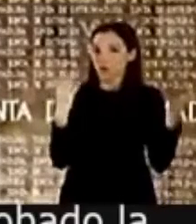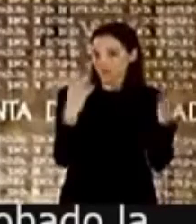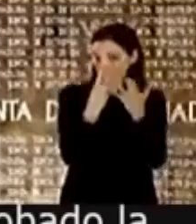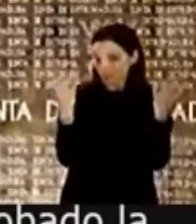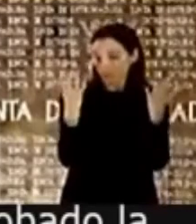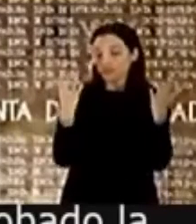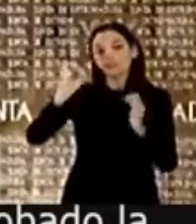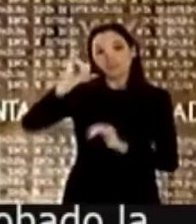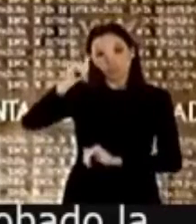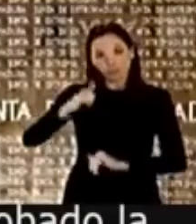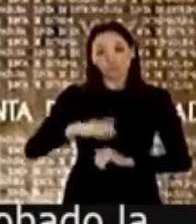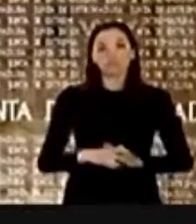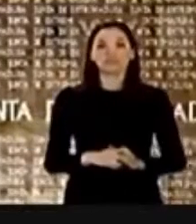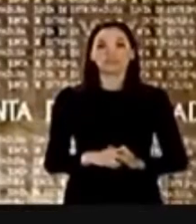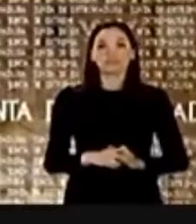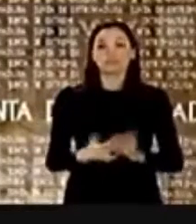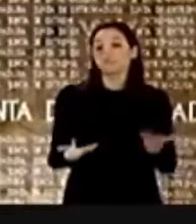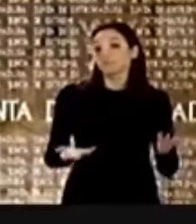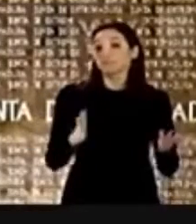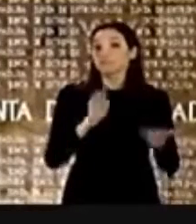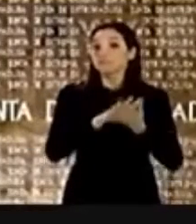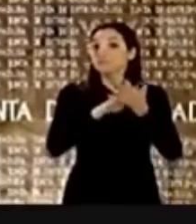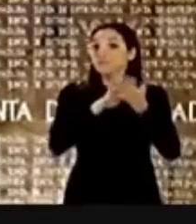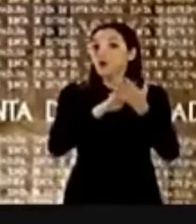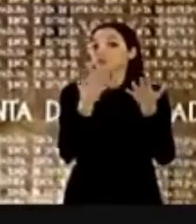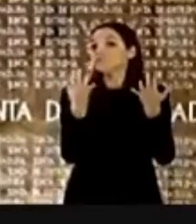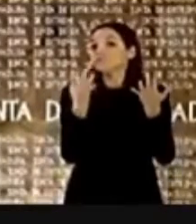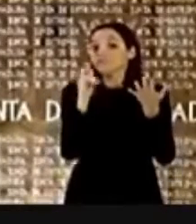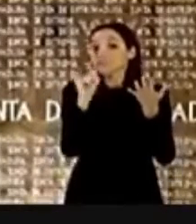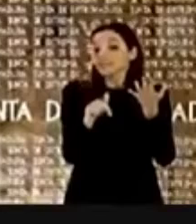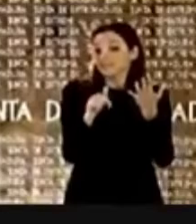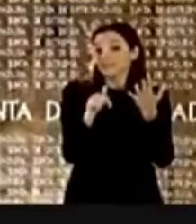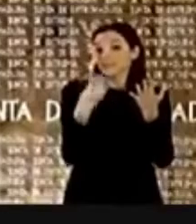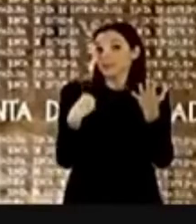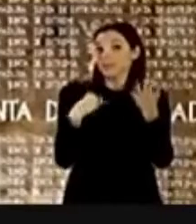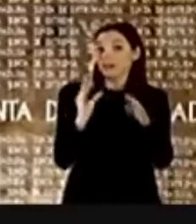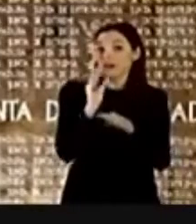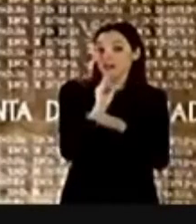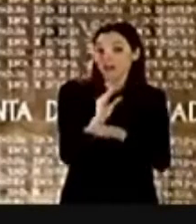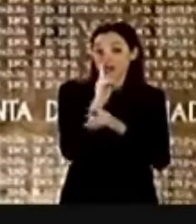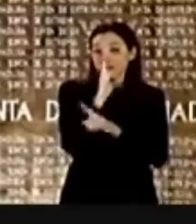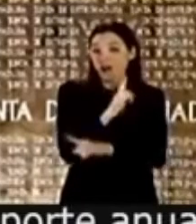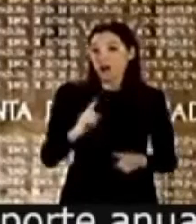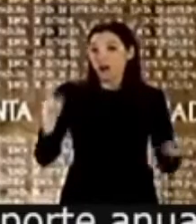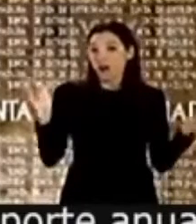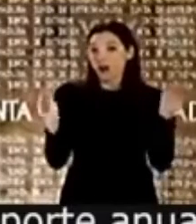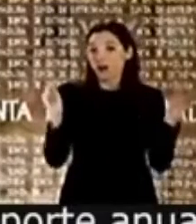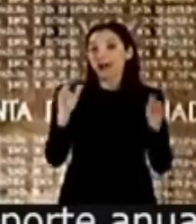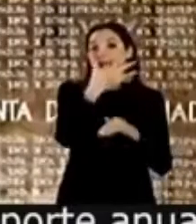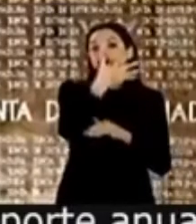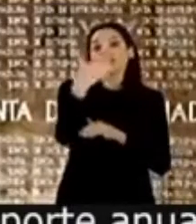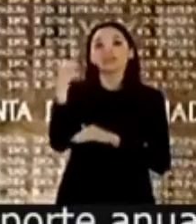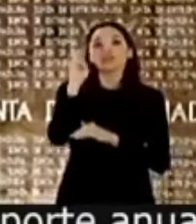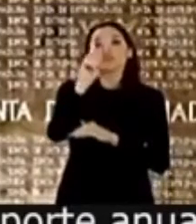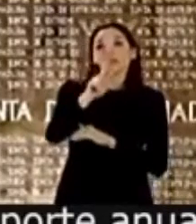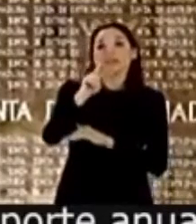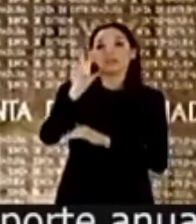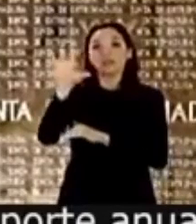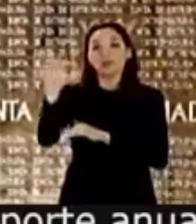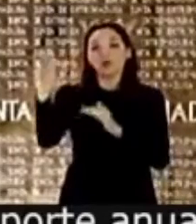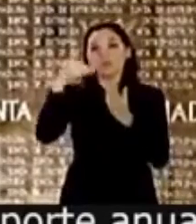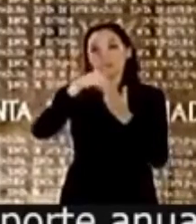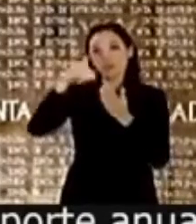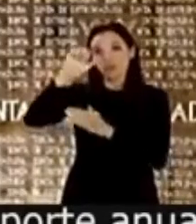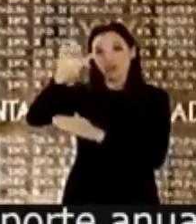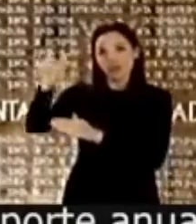2019. Estamos hablando que forma parte de ella un importe anual de 525 millones de euros